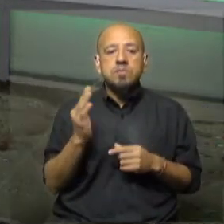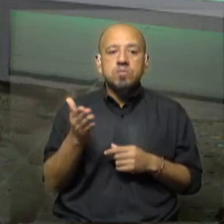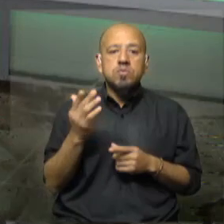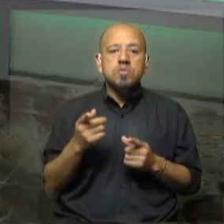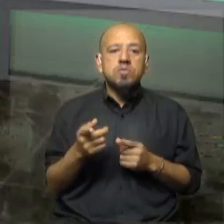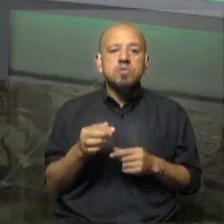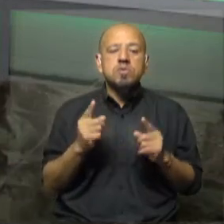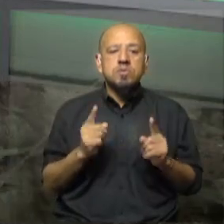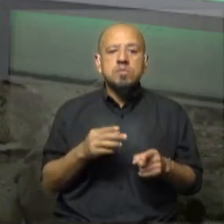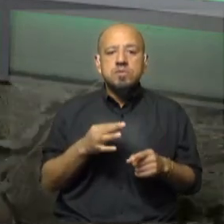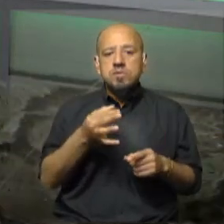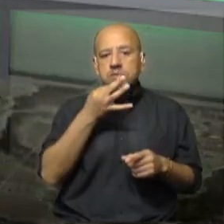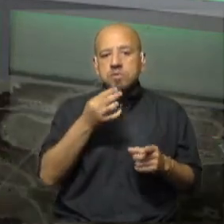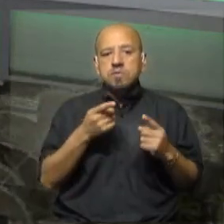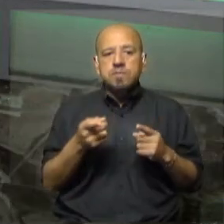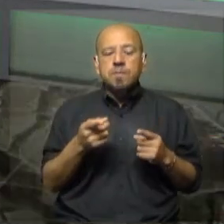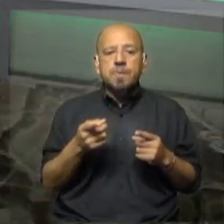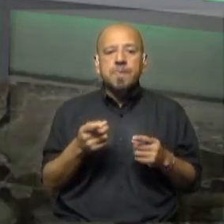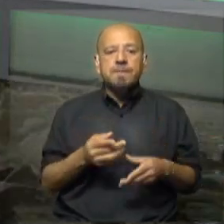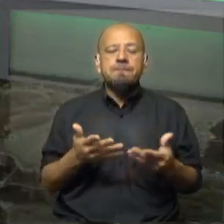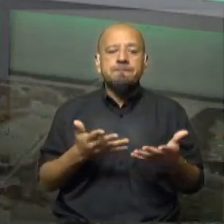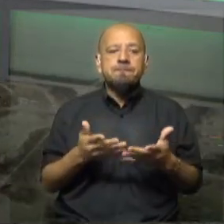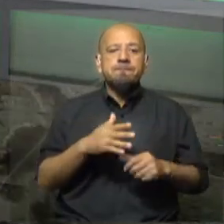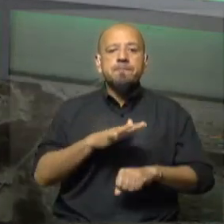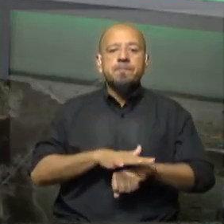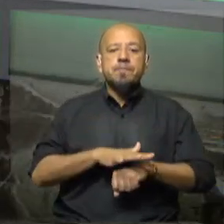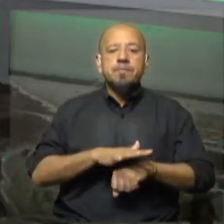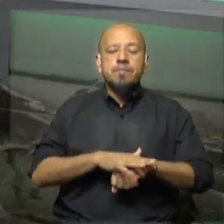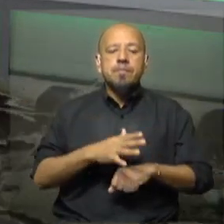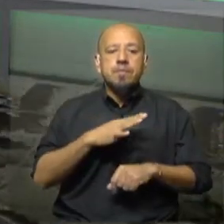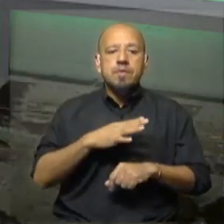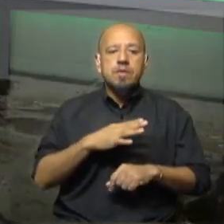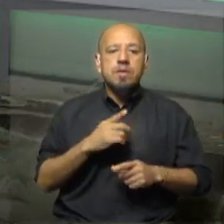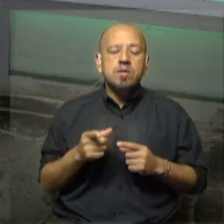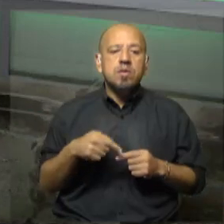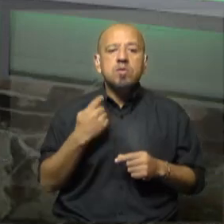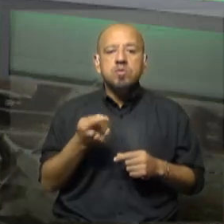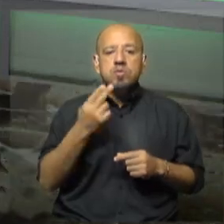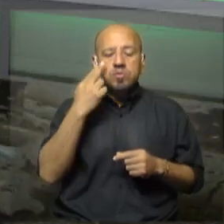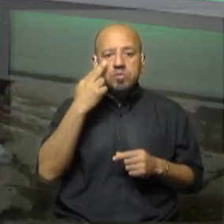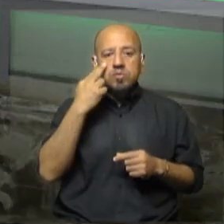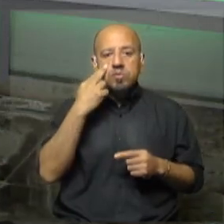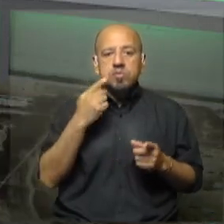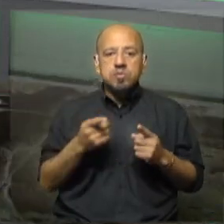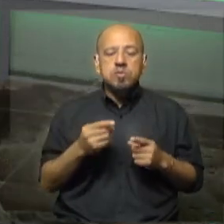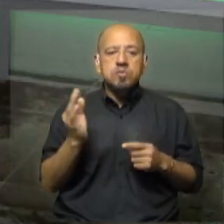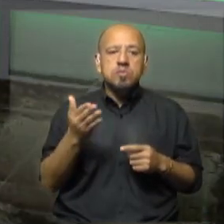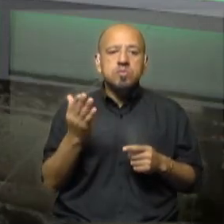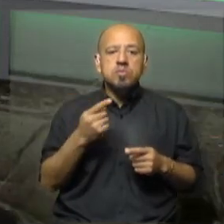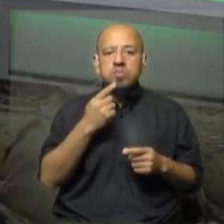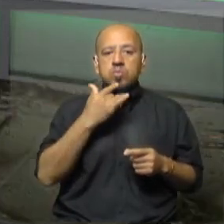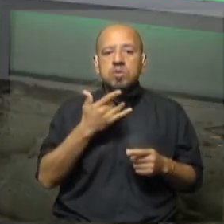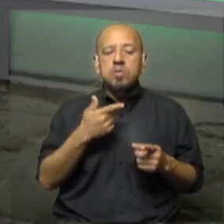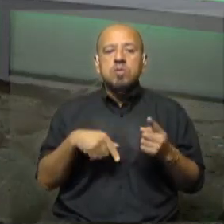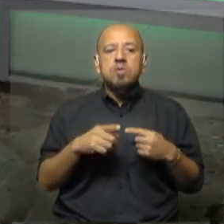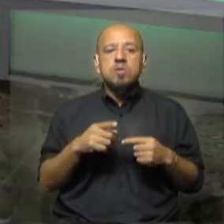nacional. También nos decía que lo que está sucediendo en este momento es que hay otras plagas o otros problemas asociados a la producción, como por ejemplo las